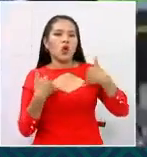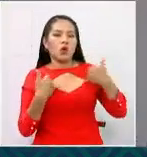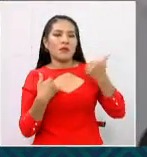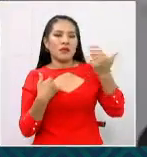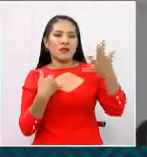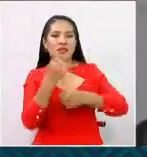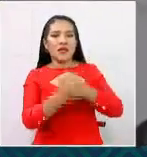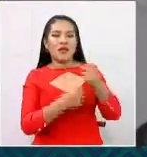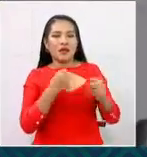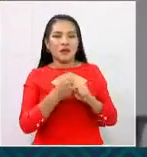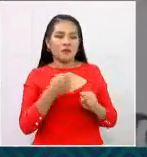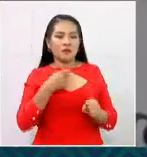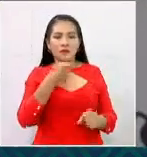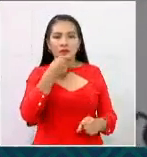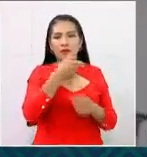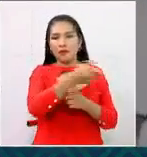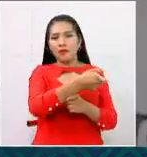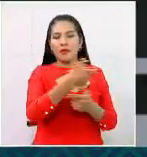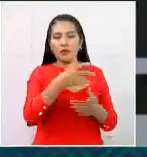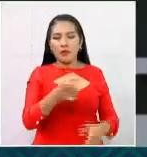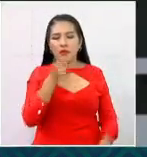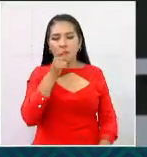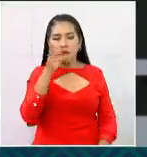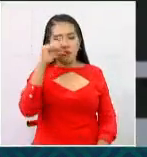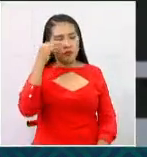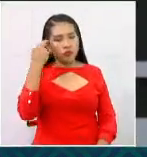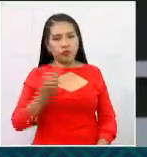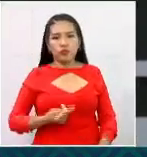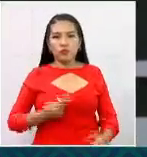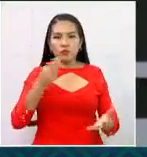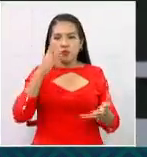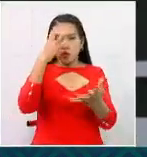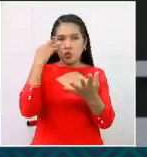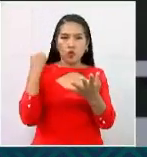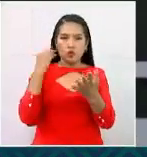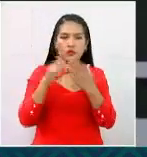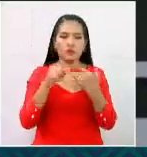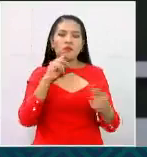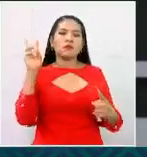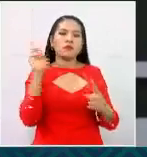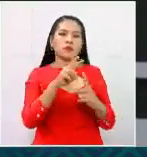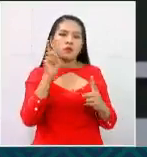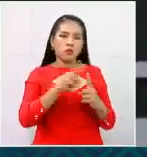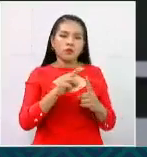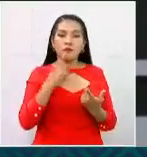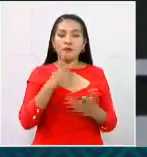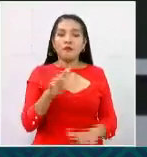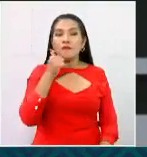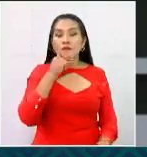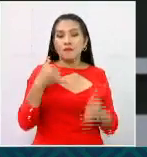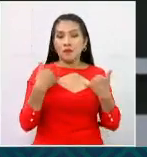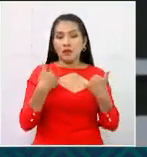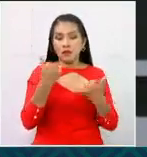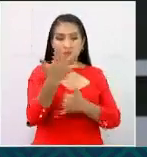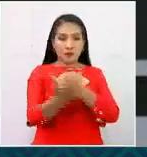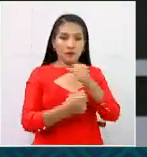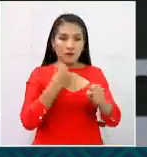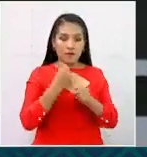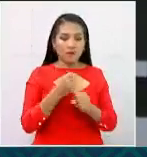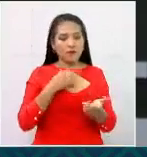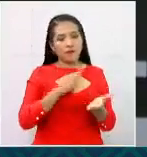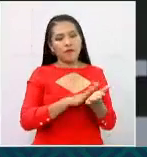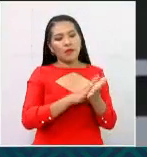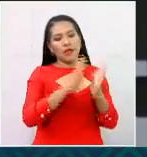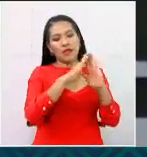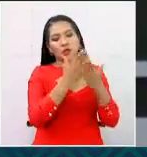y procedió a abusarla sexualmente. Una menor, al terminar sus clases, sale del colegio y la misma, al momento de